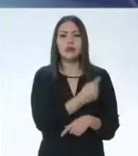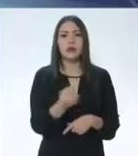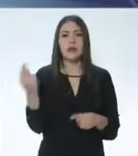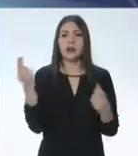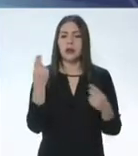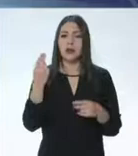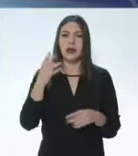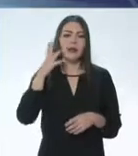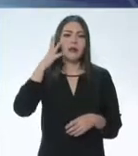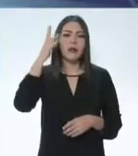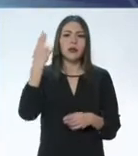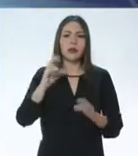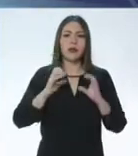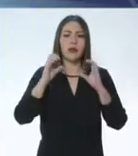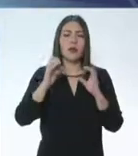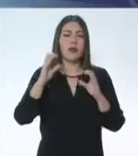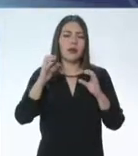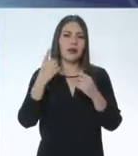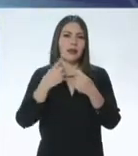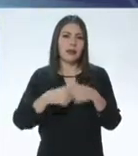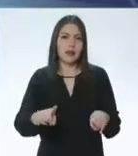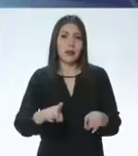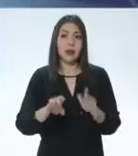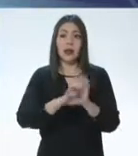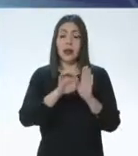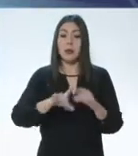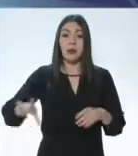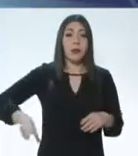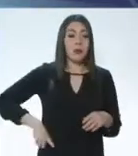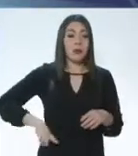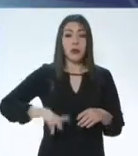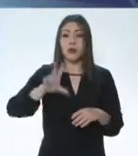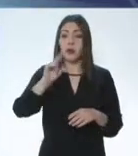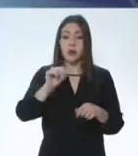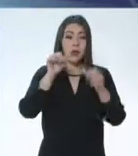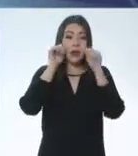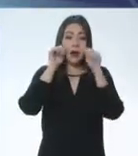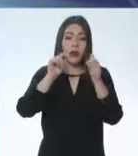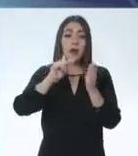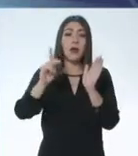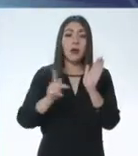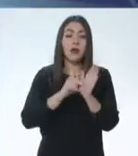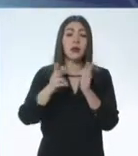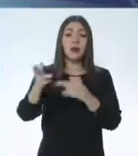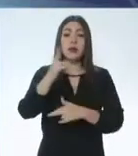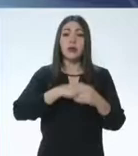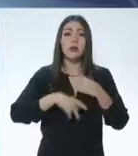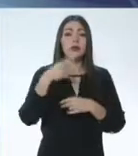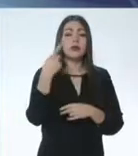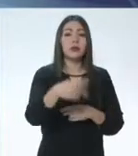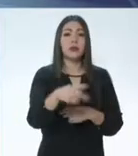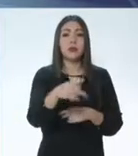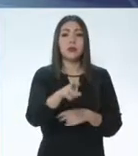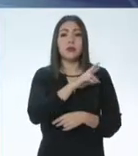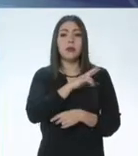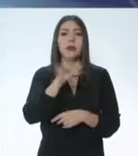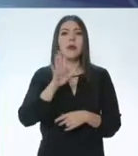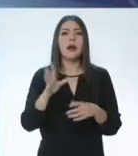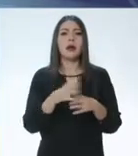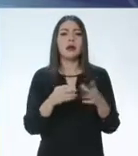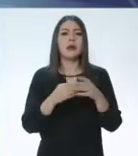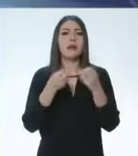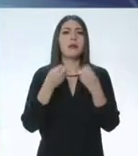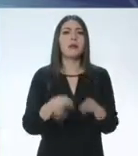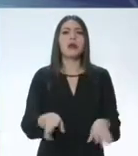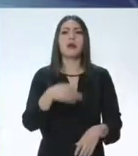corresponsabilidad y lanza nuevamente, regresa esto al espacio de lo privado, se está deslindando de una responsabilidad que le